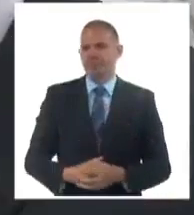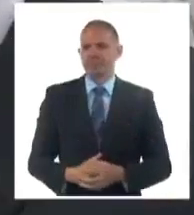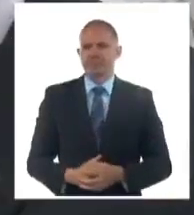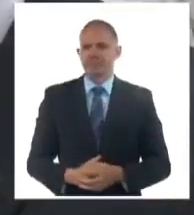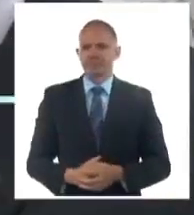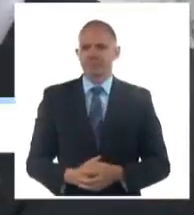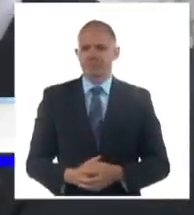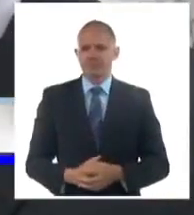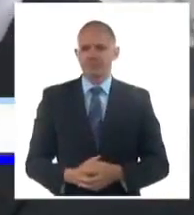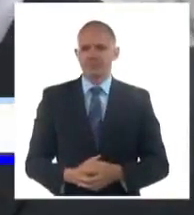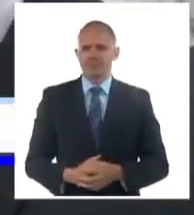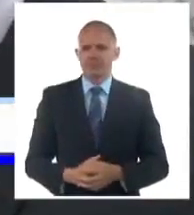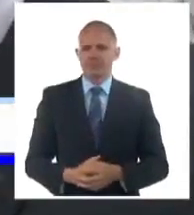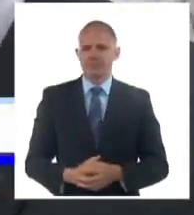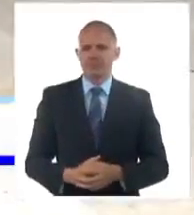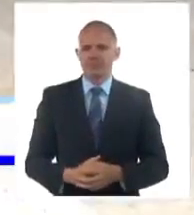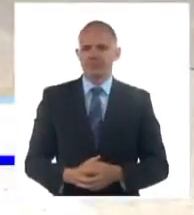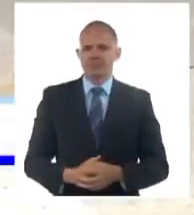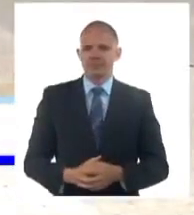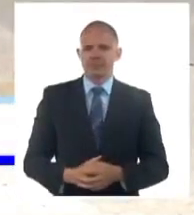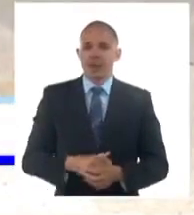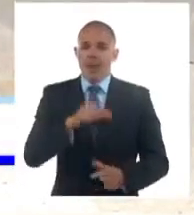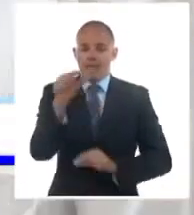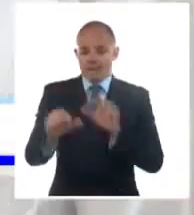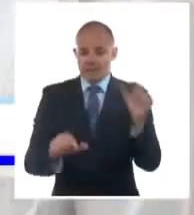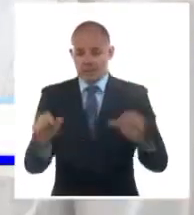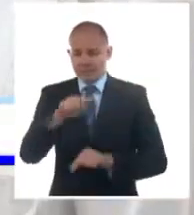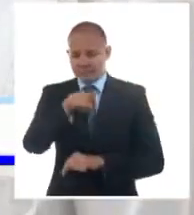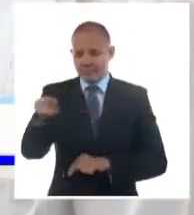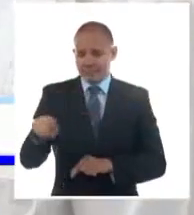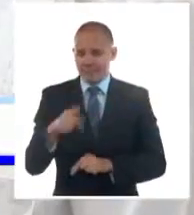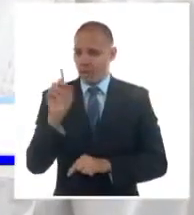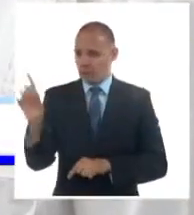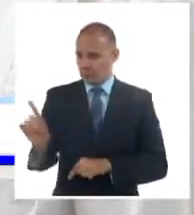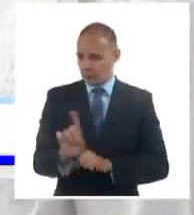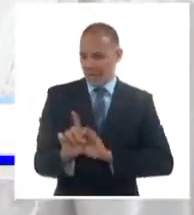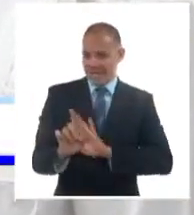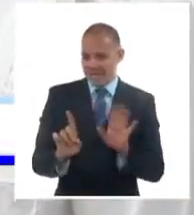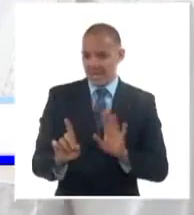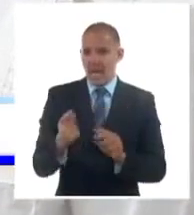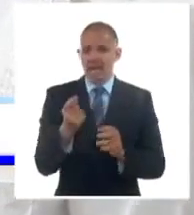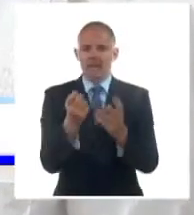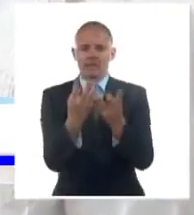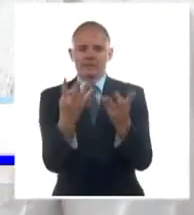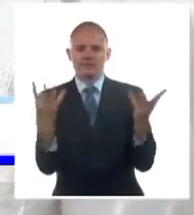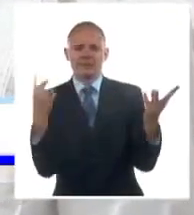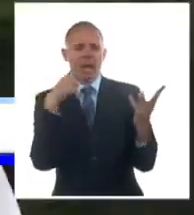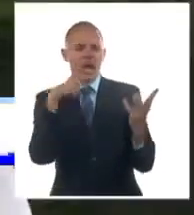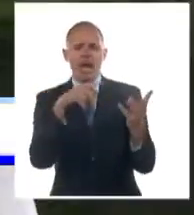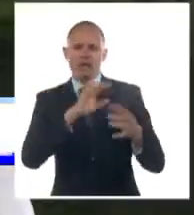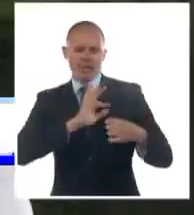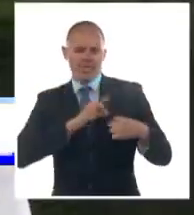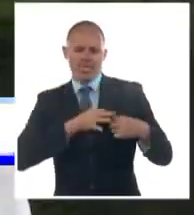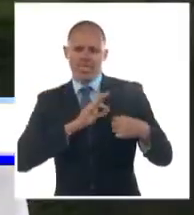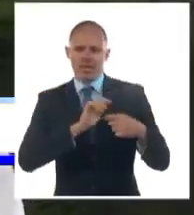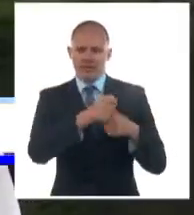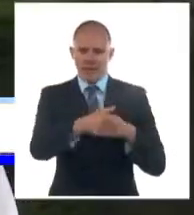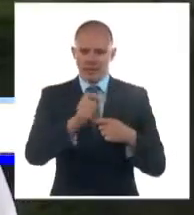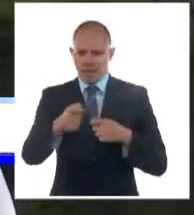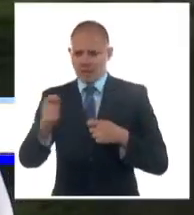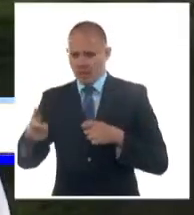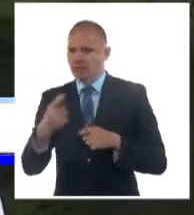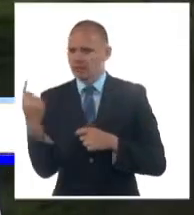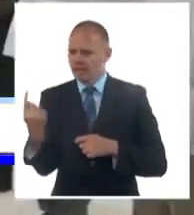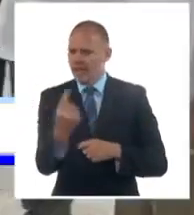Los condecorados resumen valores de laboriosidad, sacrificio, responsabilidad y compromiso con la revolución y el pueblo. Son